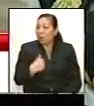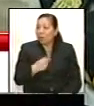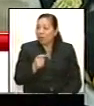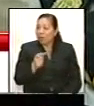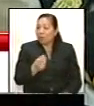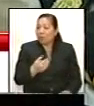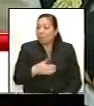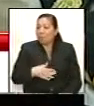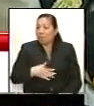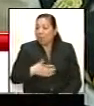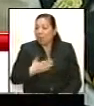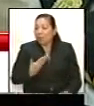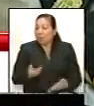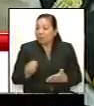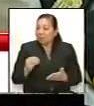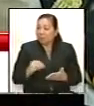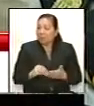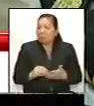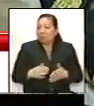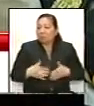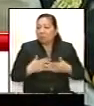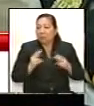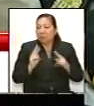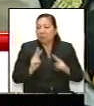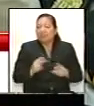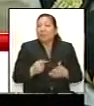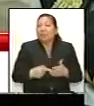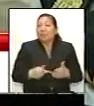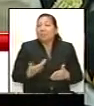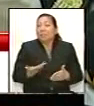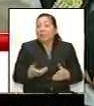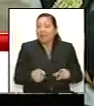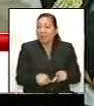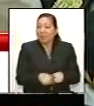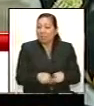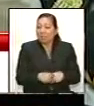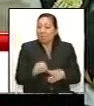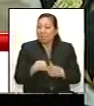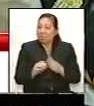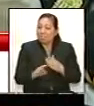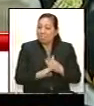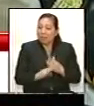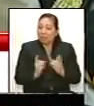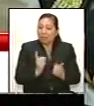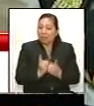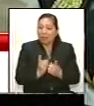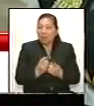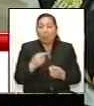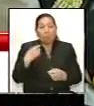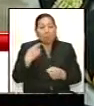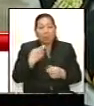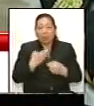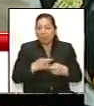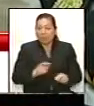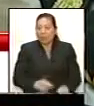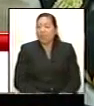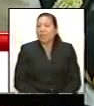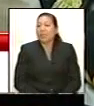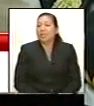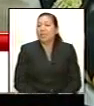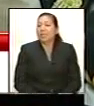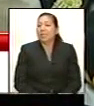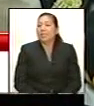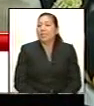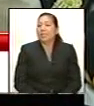funcionarios podamos y servidores públicos podamos mirar qué está pasando, sino también para tener una base cuando se hace el tema de política pública, ¿no? Entonces